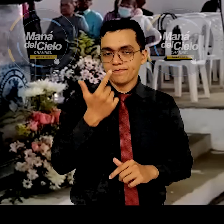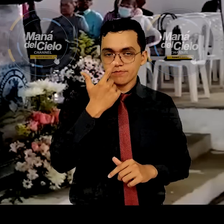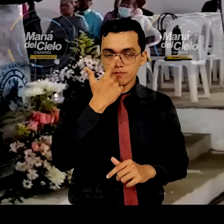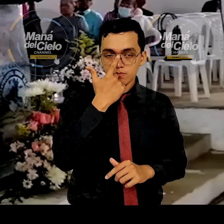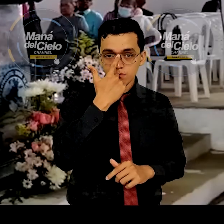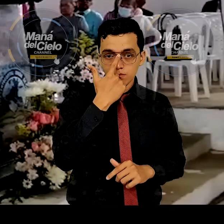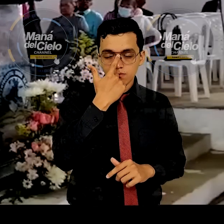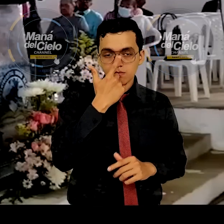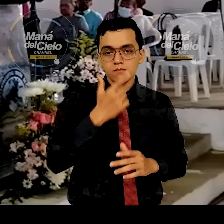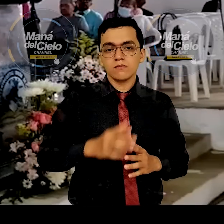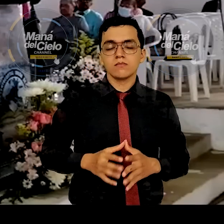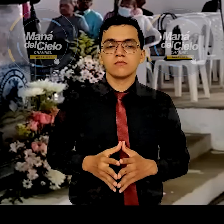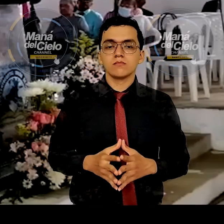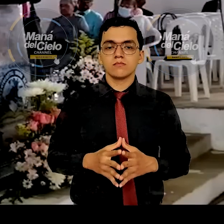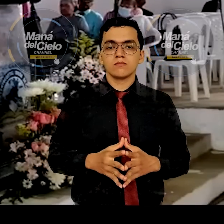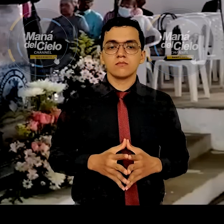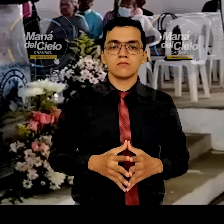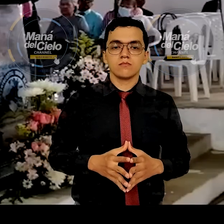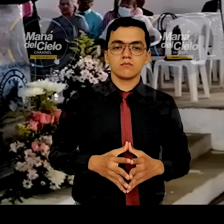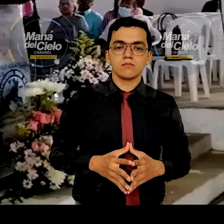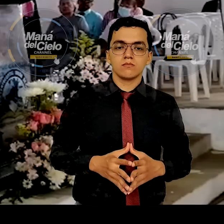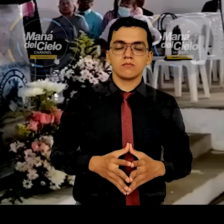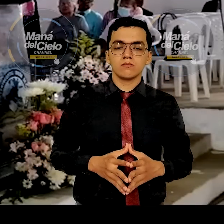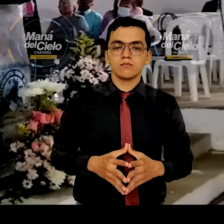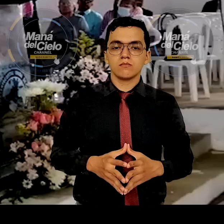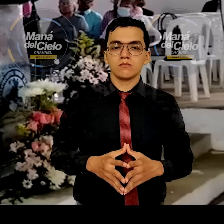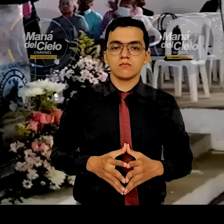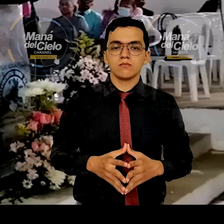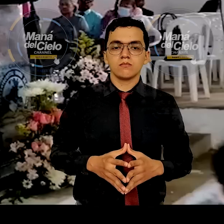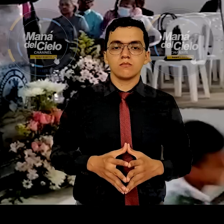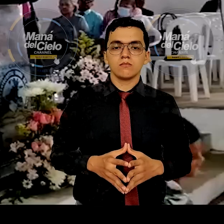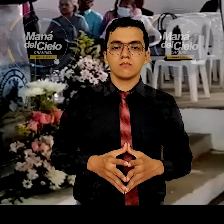pelea. Así.